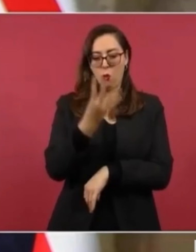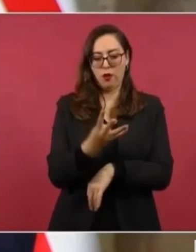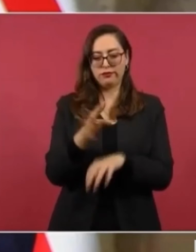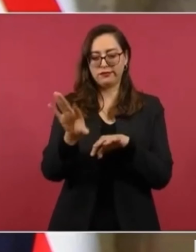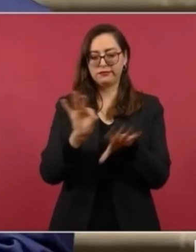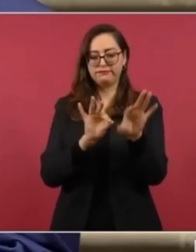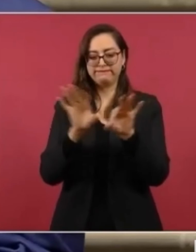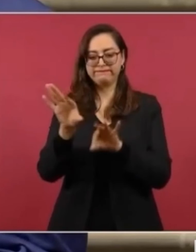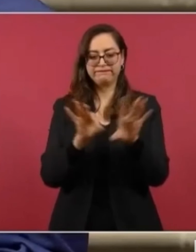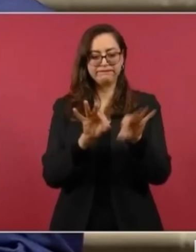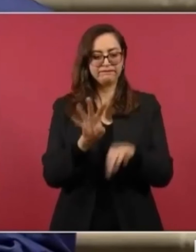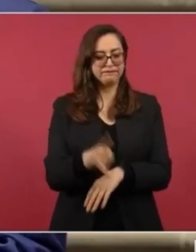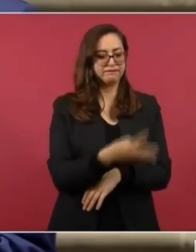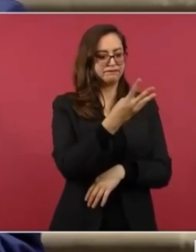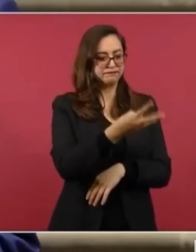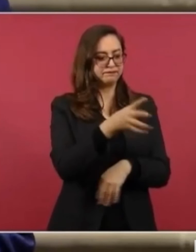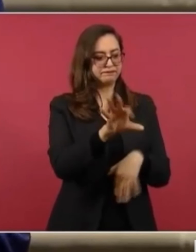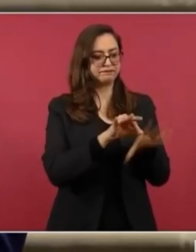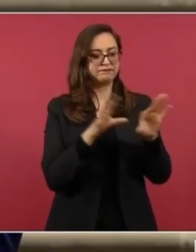este grupo de 12